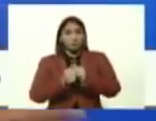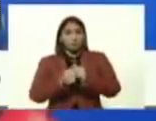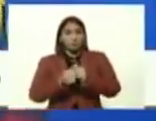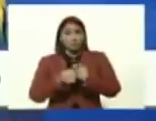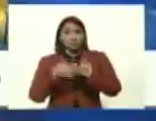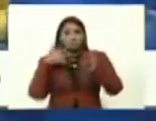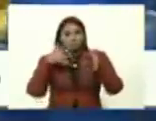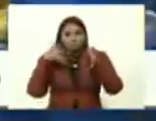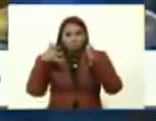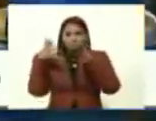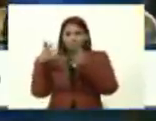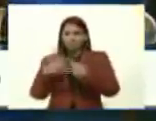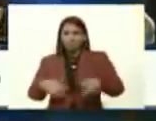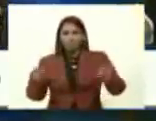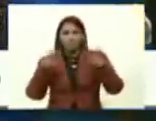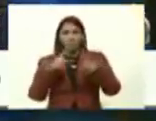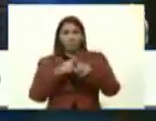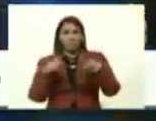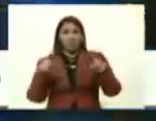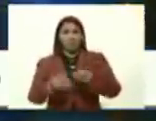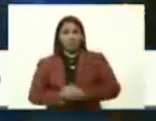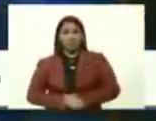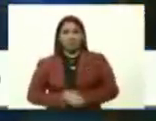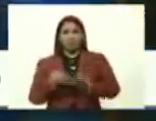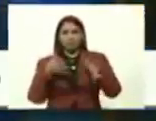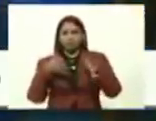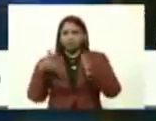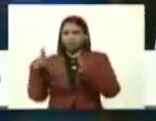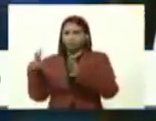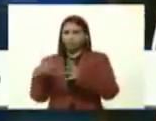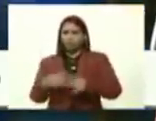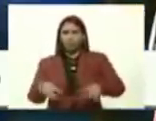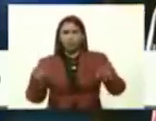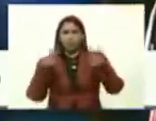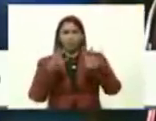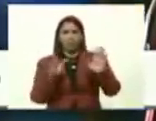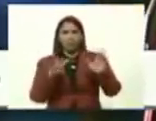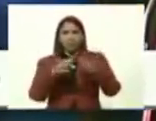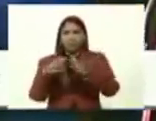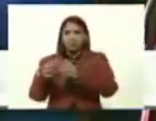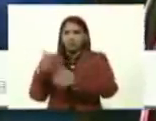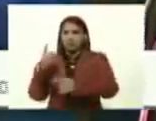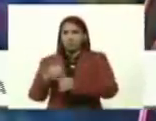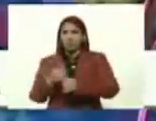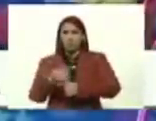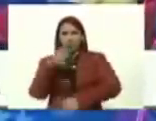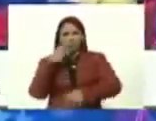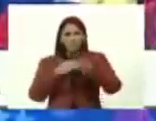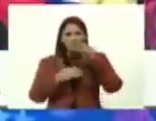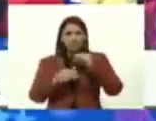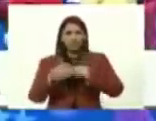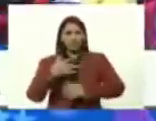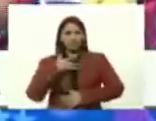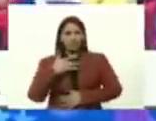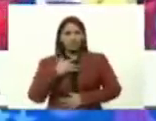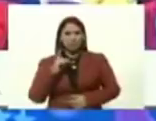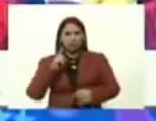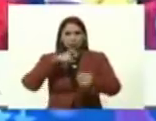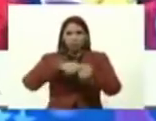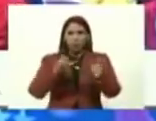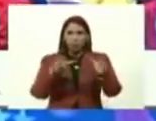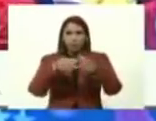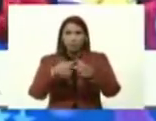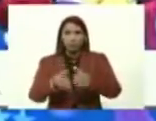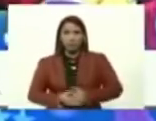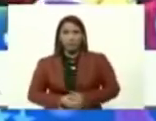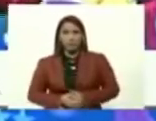valores. Pero sobre todo genera valores de equipo. Hay que aprender a sentirse parte de un equipo. Y